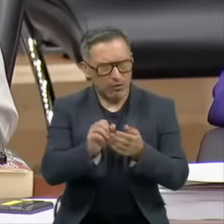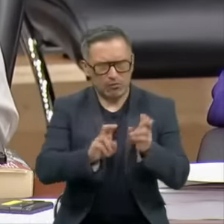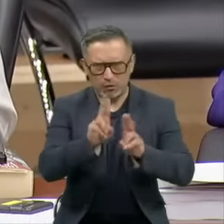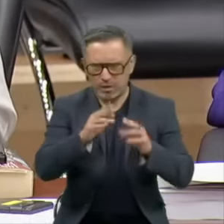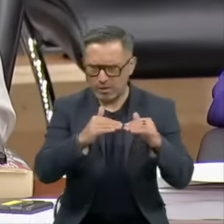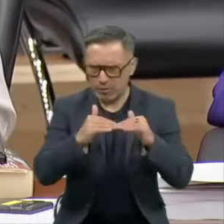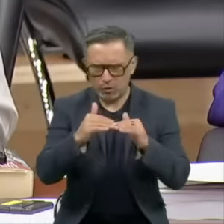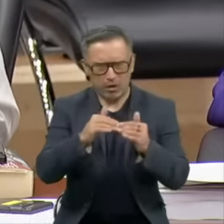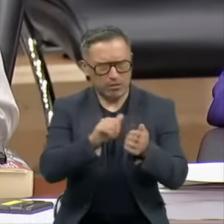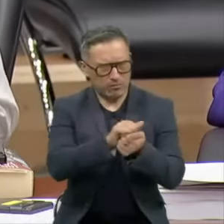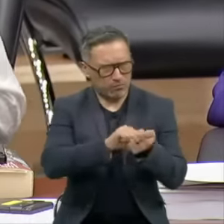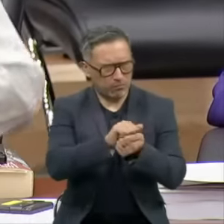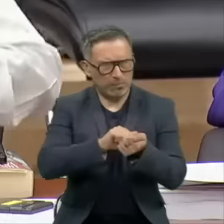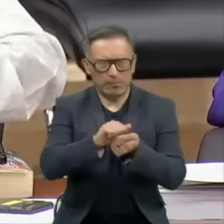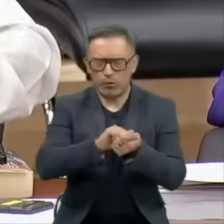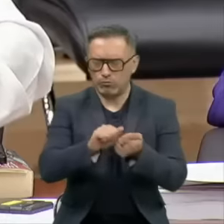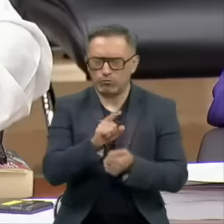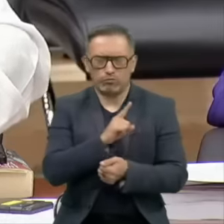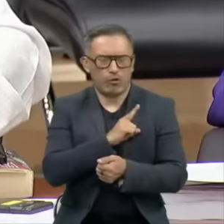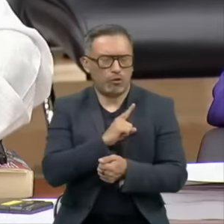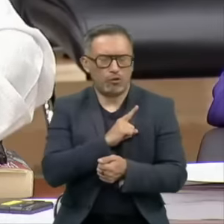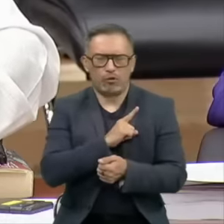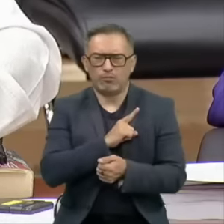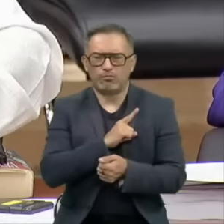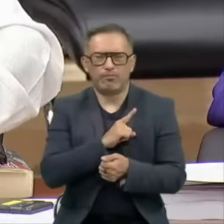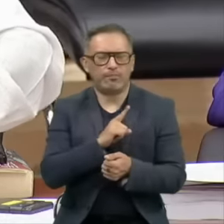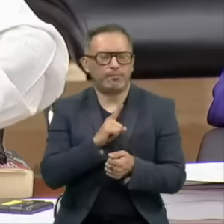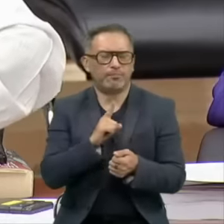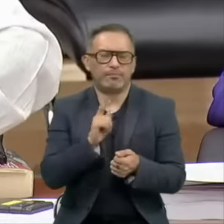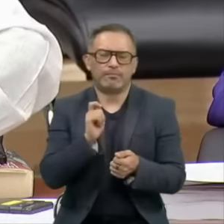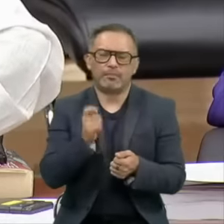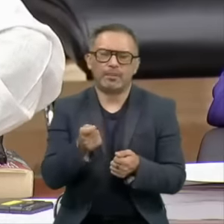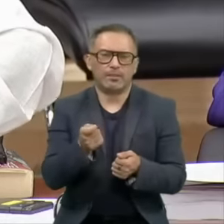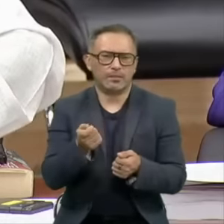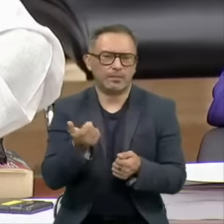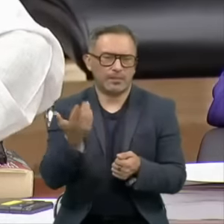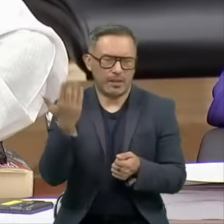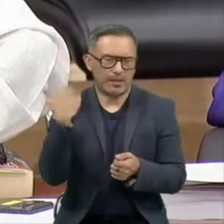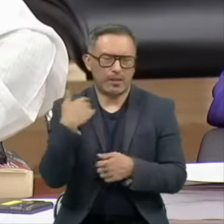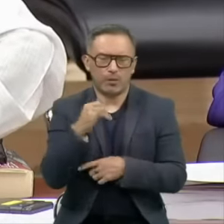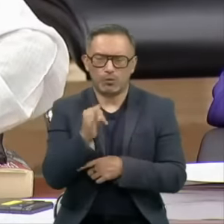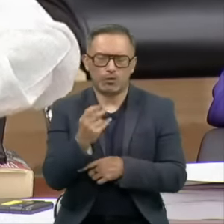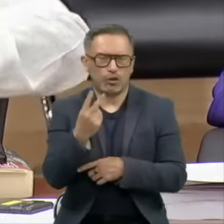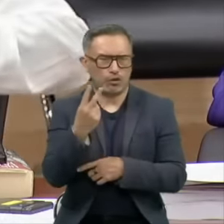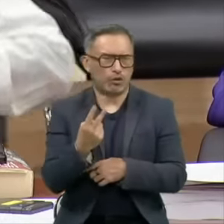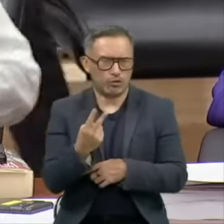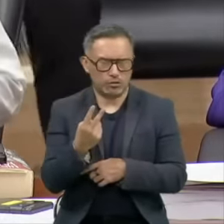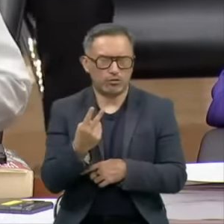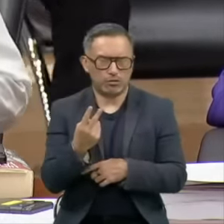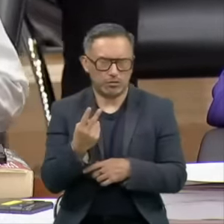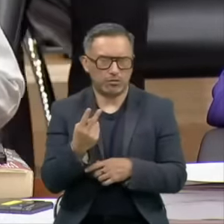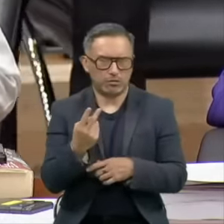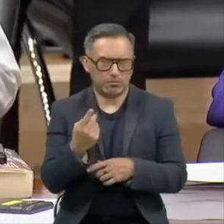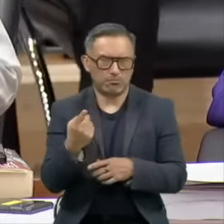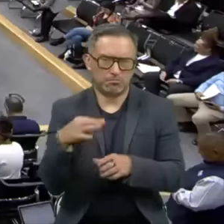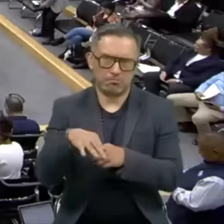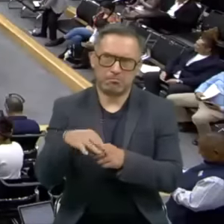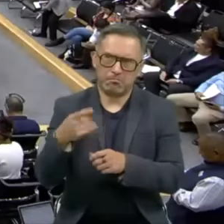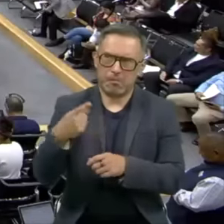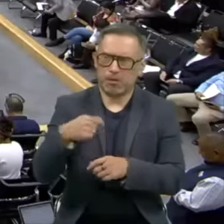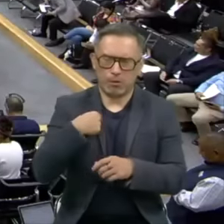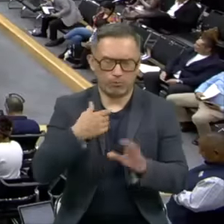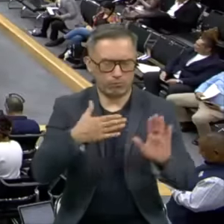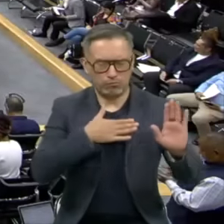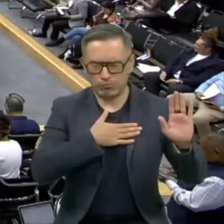y simplemente estamos cumpliendo el compromiso que asumimos el 2 de junio con el mandato de las urnas.